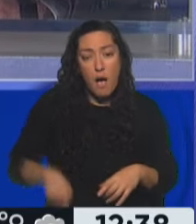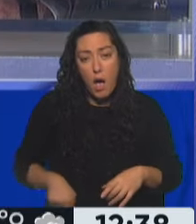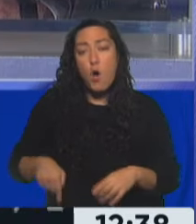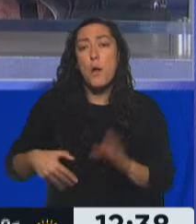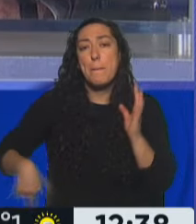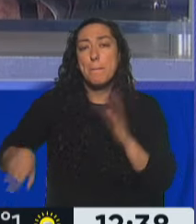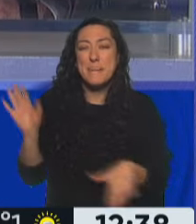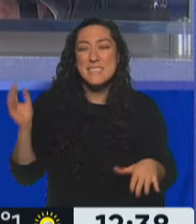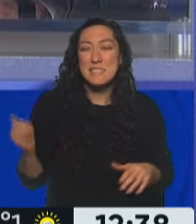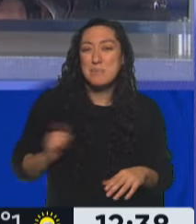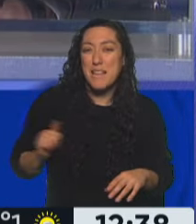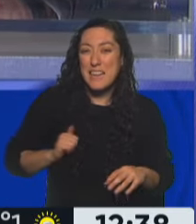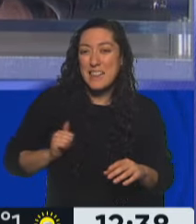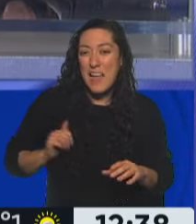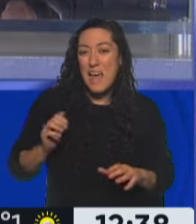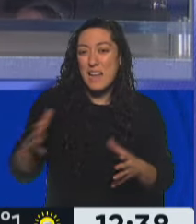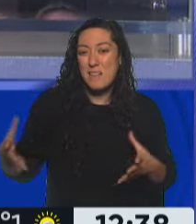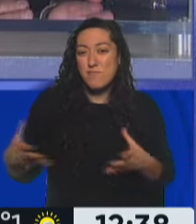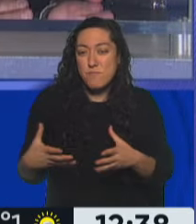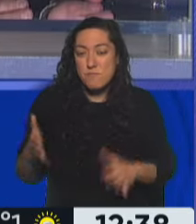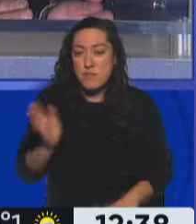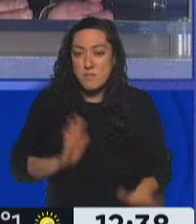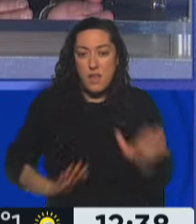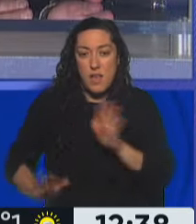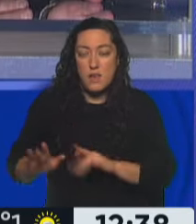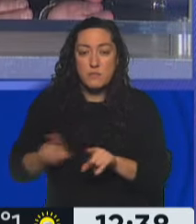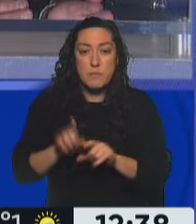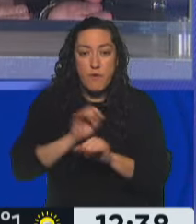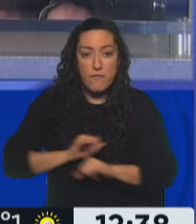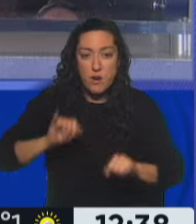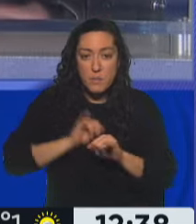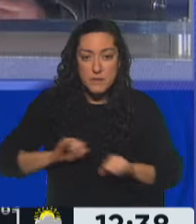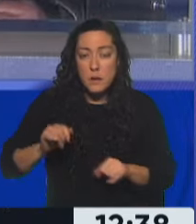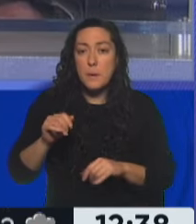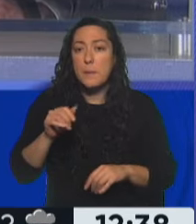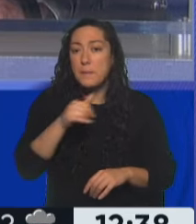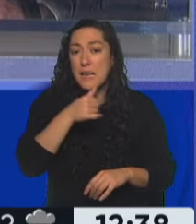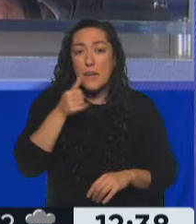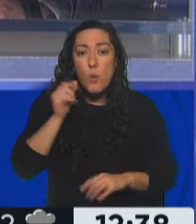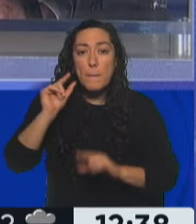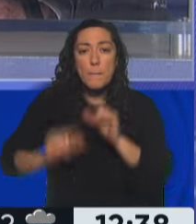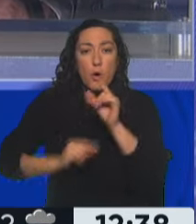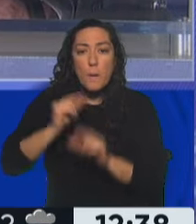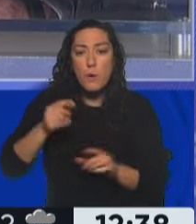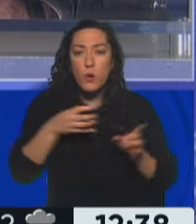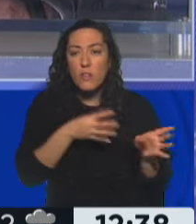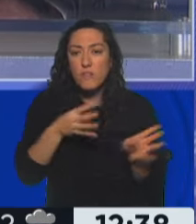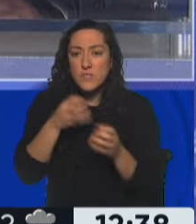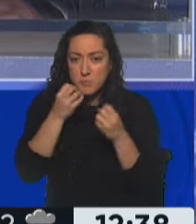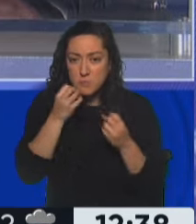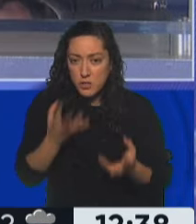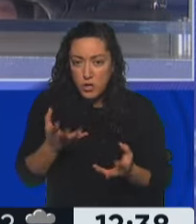punto de vista militar por un poco lo que veíamos en el informe. Evidentemente, Taiwán ha ido mejorando sus capacidades defensivas y